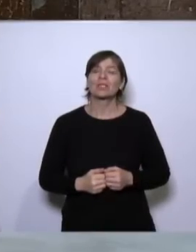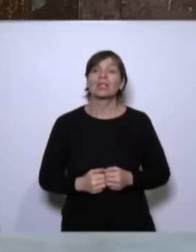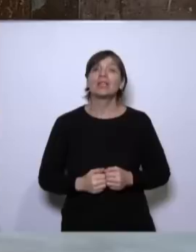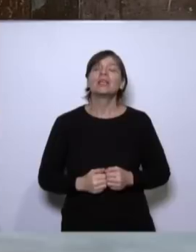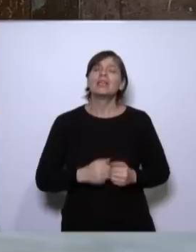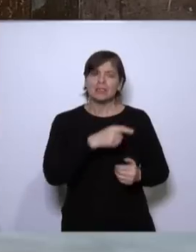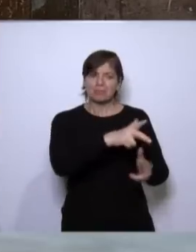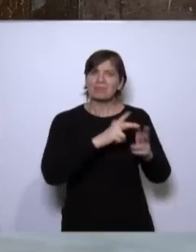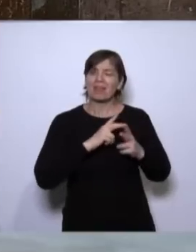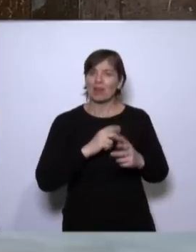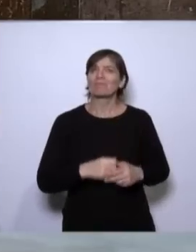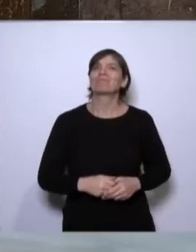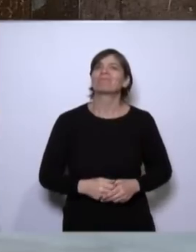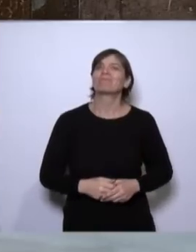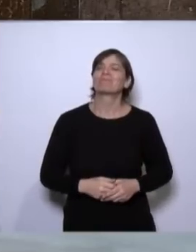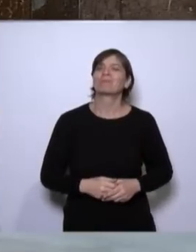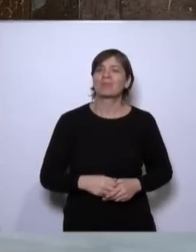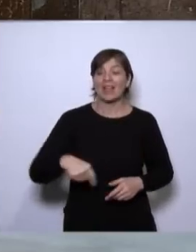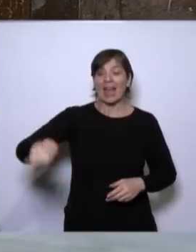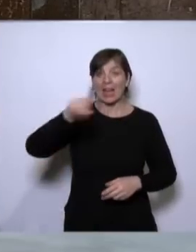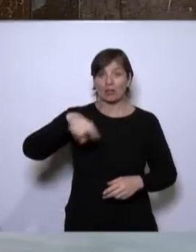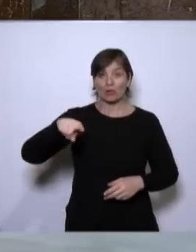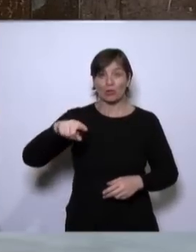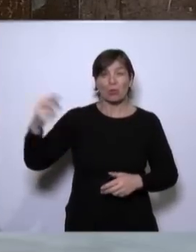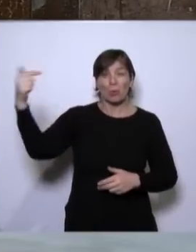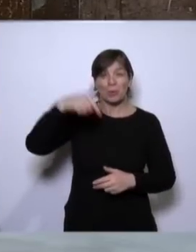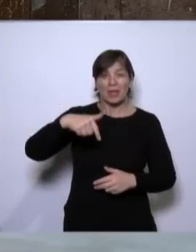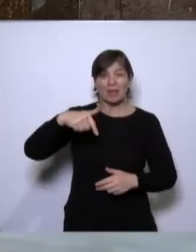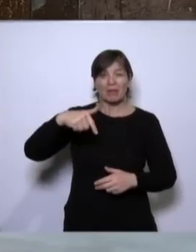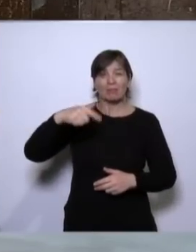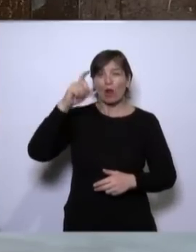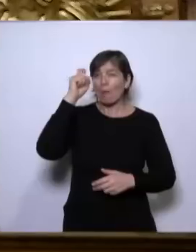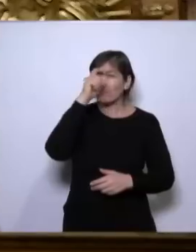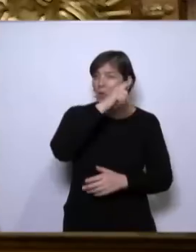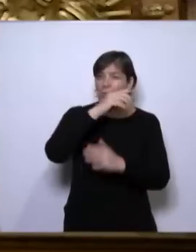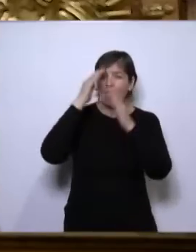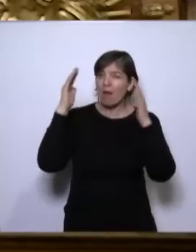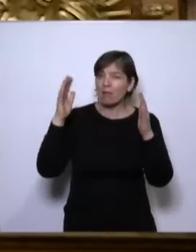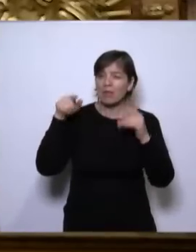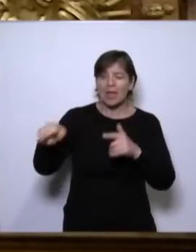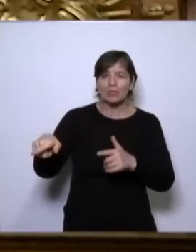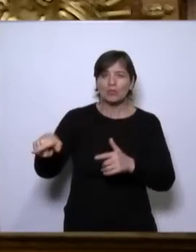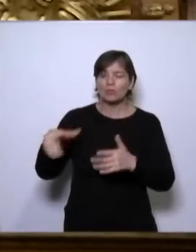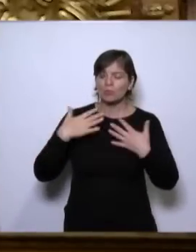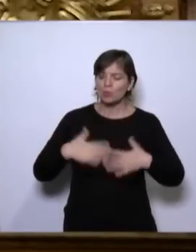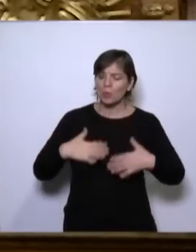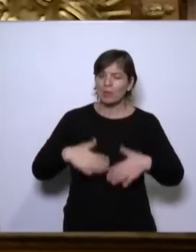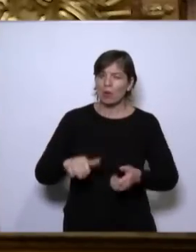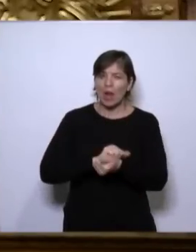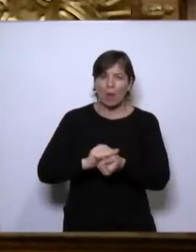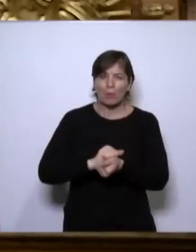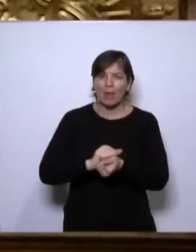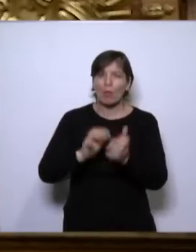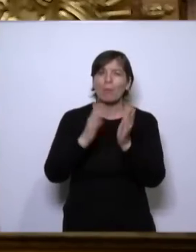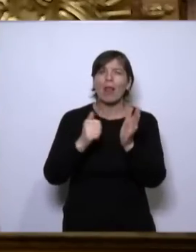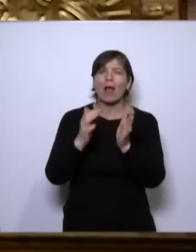Y él me dijo: Estos son los que vienen de la gran tribulación. Ellos han lavado sus vestiduras y las